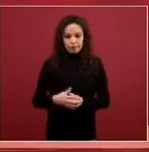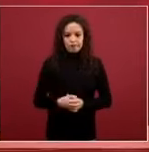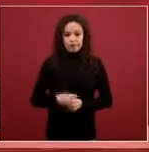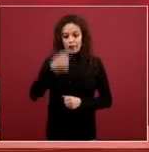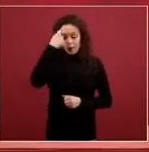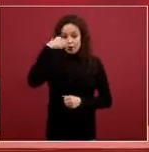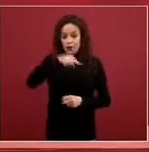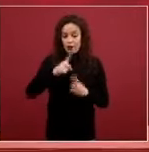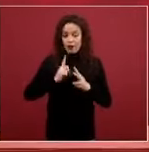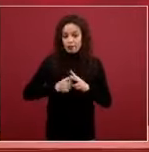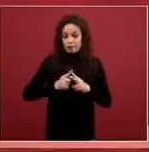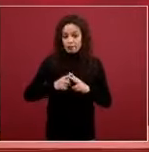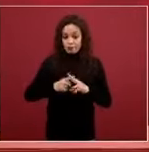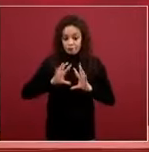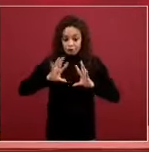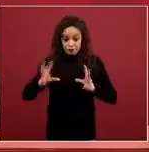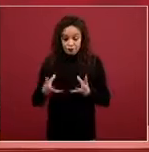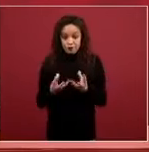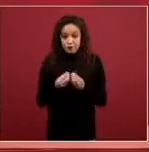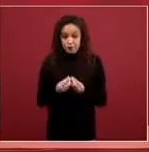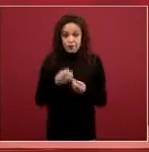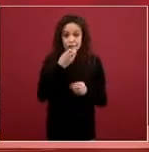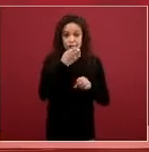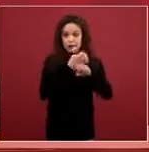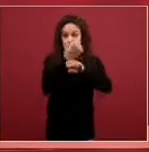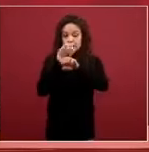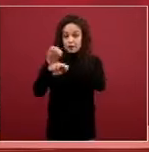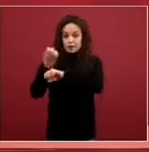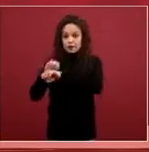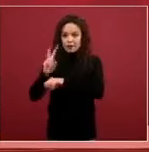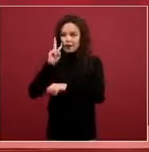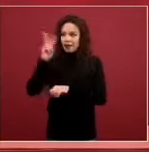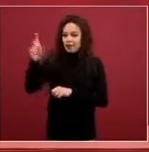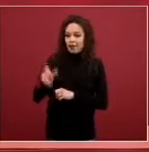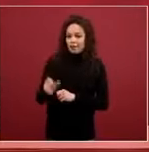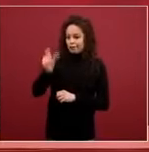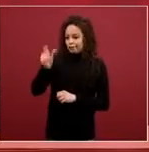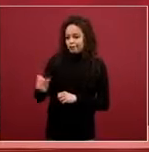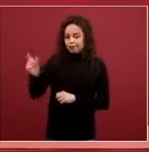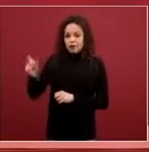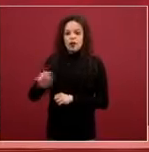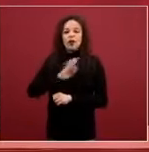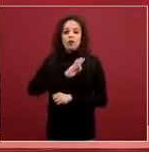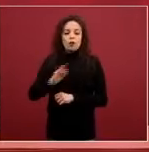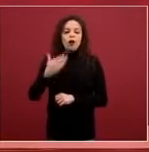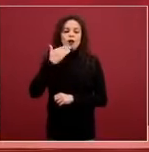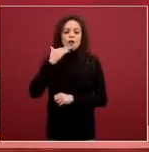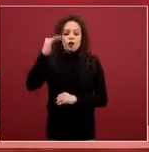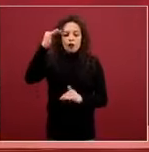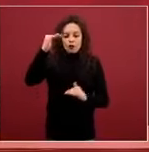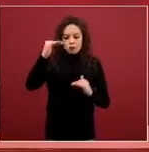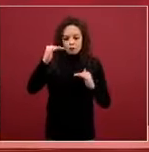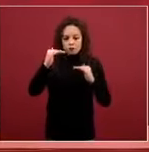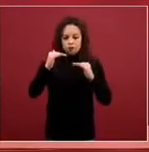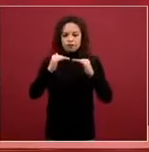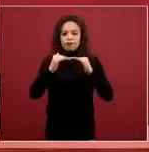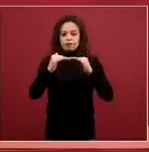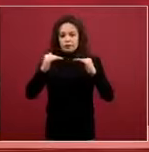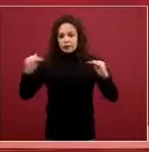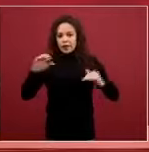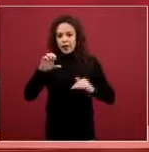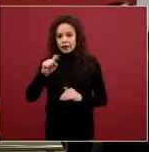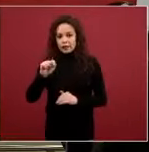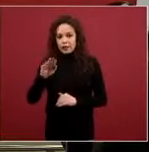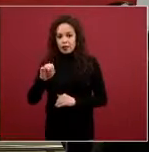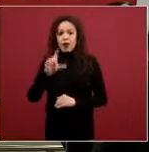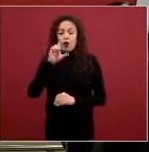cada uno de estos estados, que por eso la podemos ver en barras, pueda estabilizarse o inclusive empezar a disminuir, porque como vamos a estar dando seguimiento a